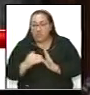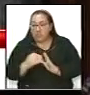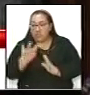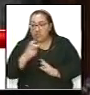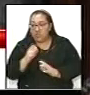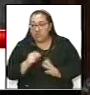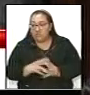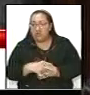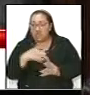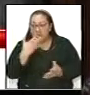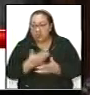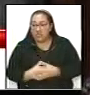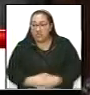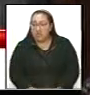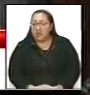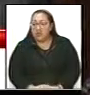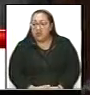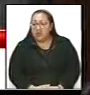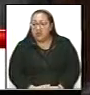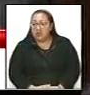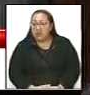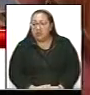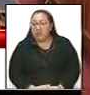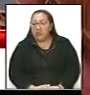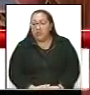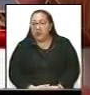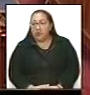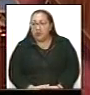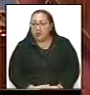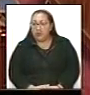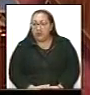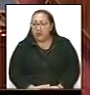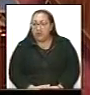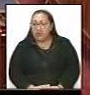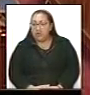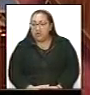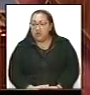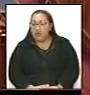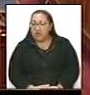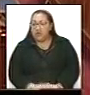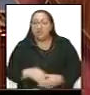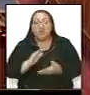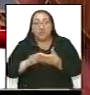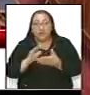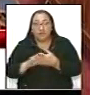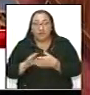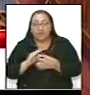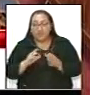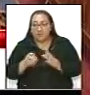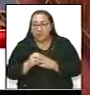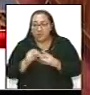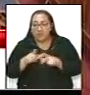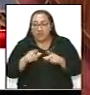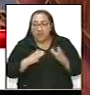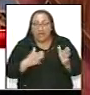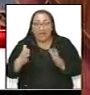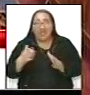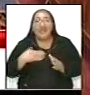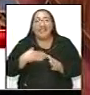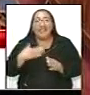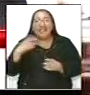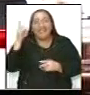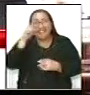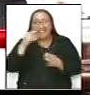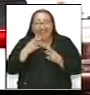30 como está ahí. Muchísimas gracias, presidente. Gracias. Congresista, le pido las disculpas por el ángulo donde está ubicado su escaño. Para mí es difícil